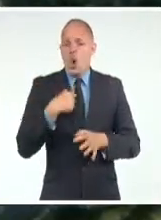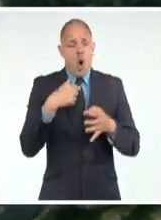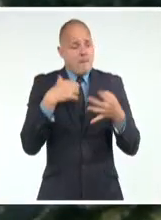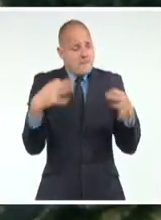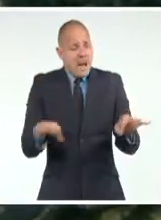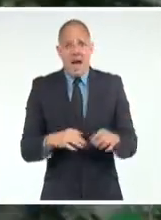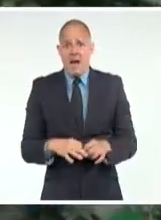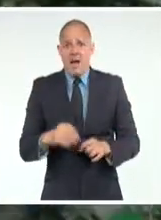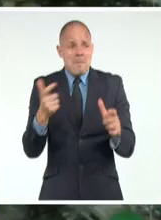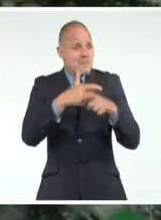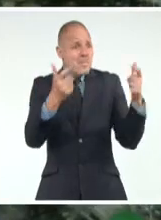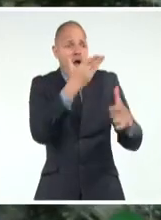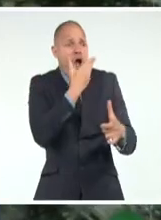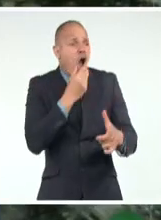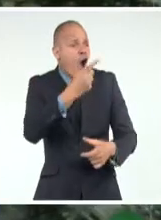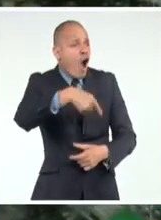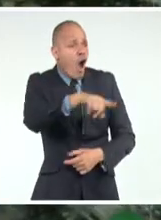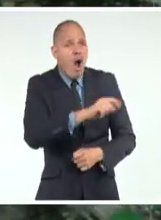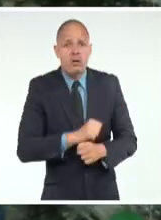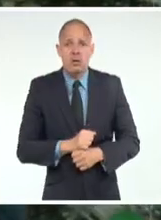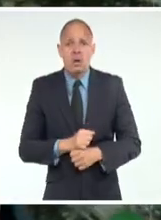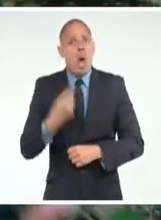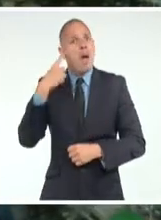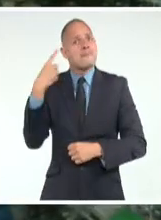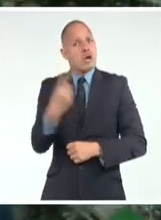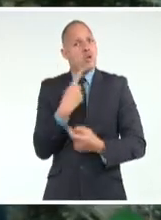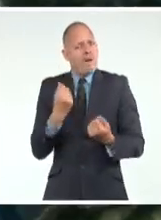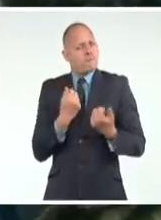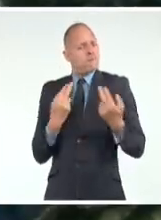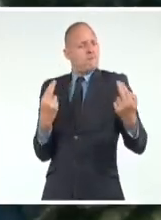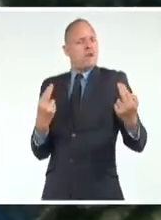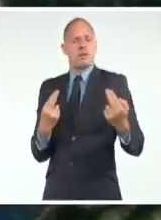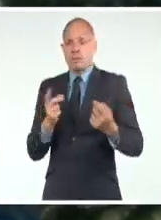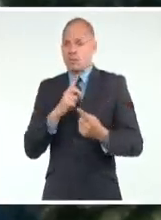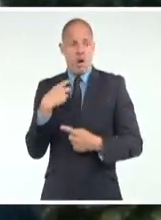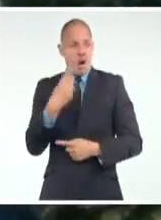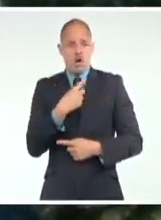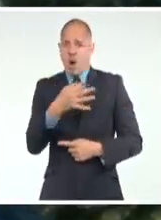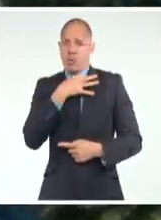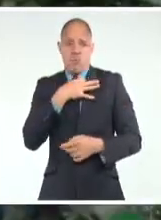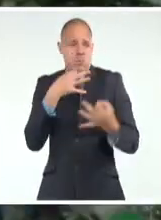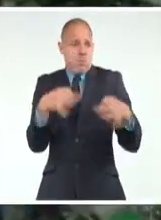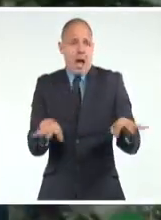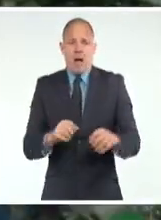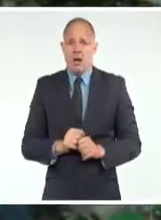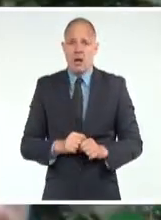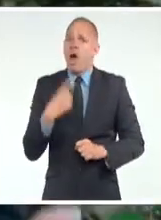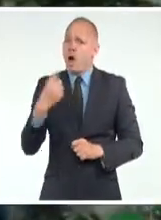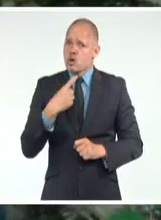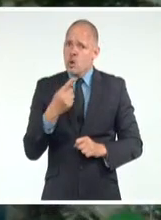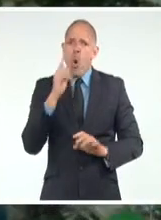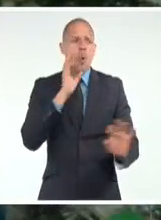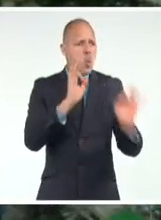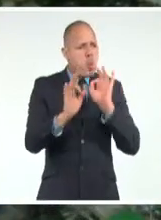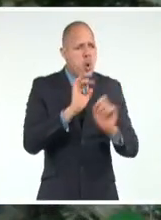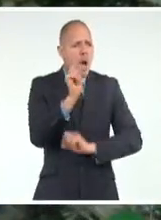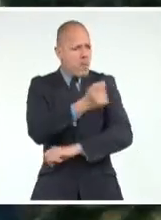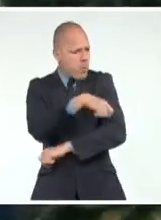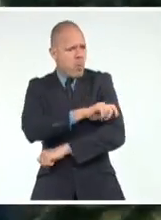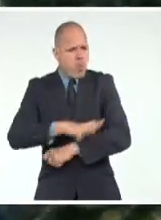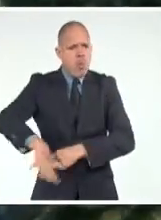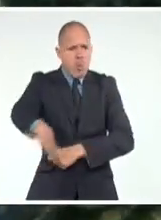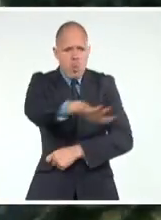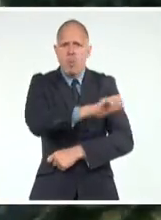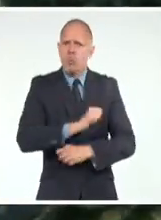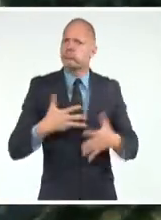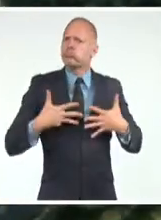en su mayoría, que tienen un amor a la vida, un amor a los seres humanos, un amor a la misión que cumplen,